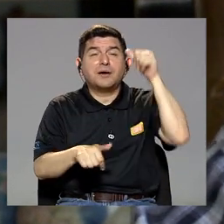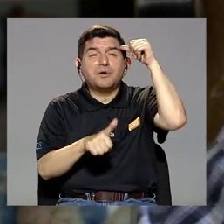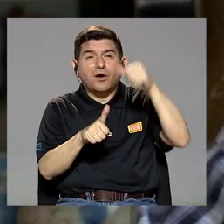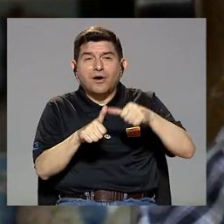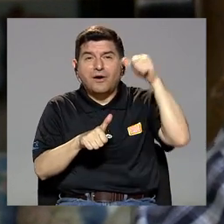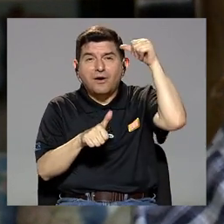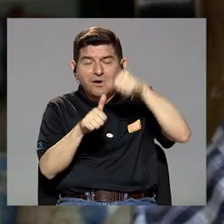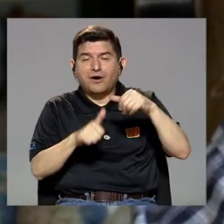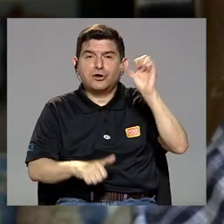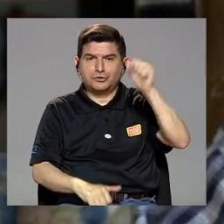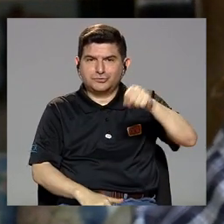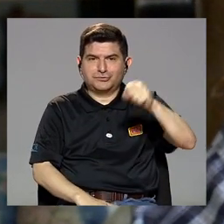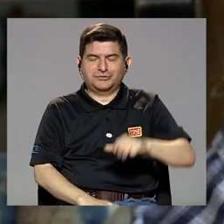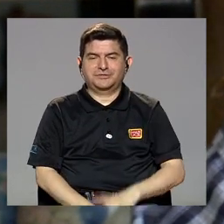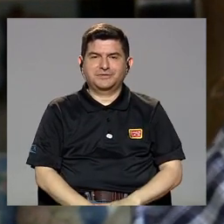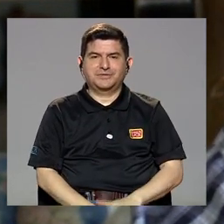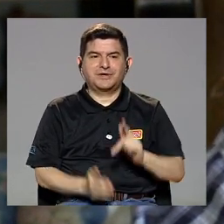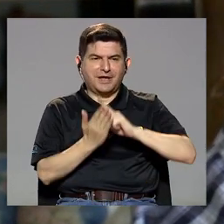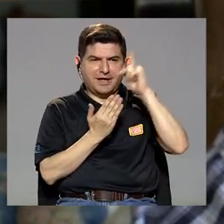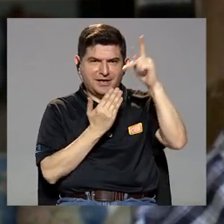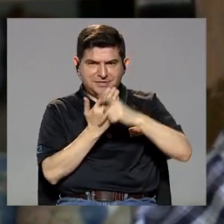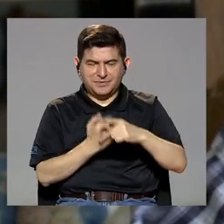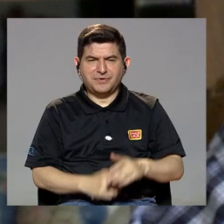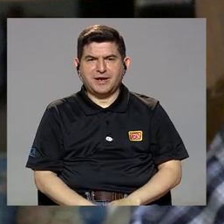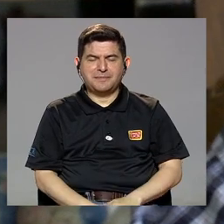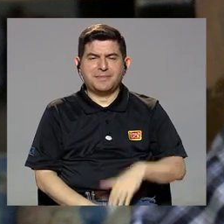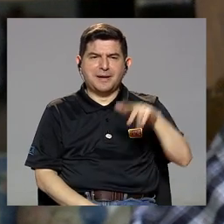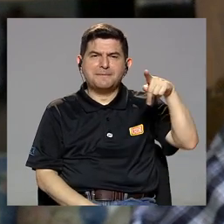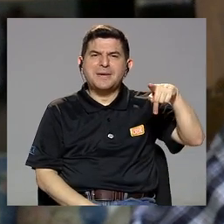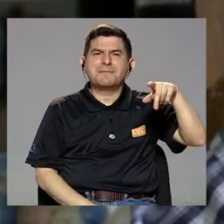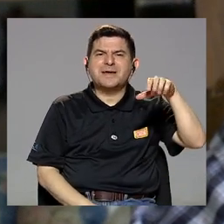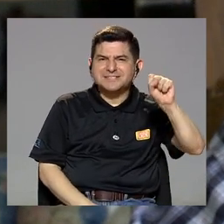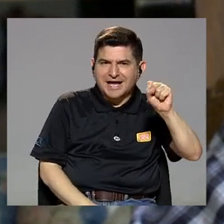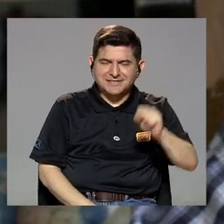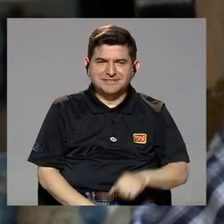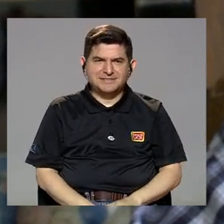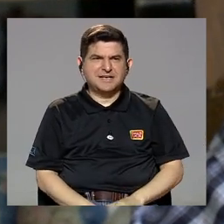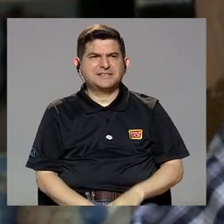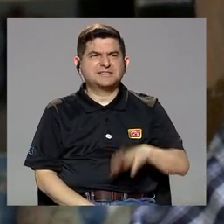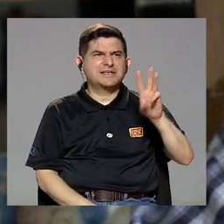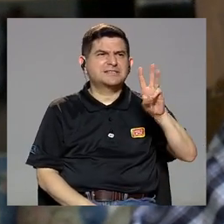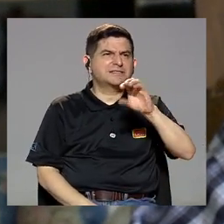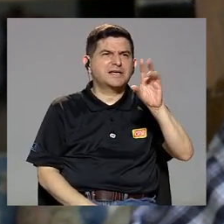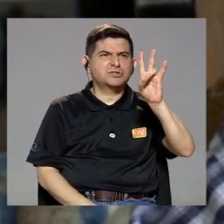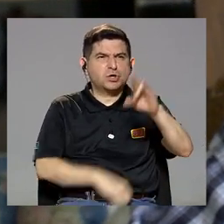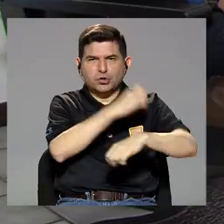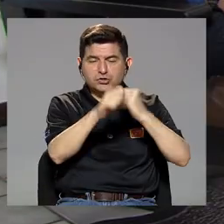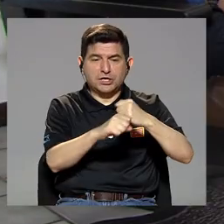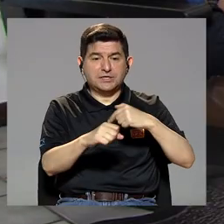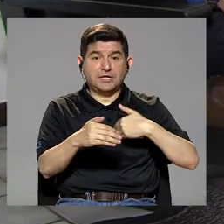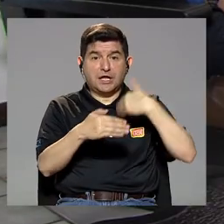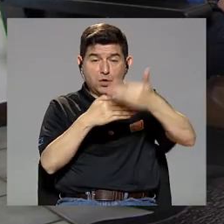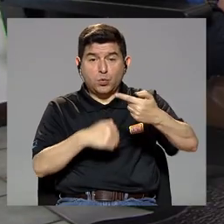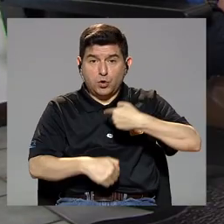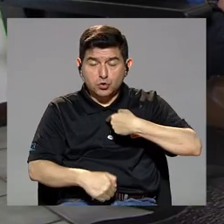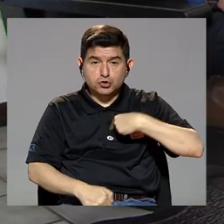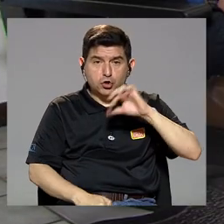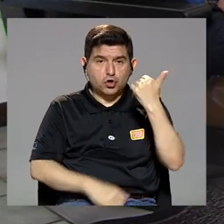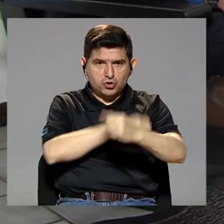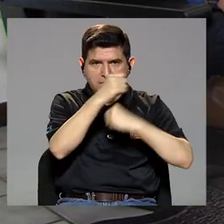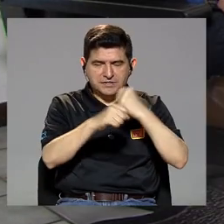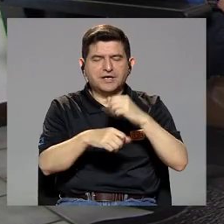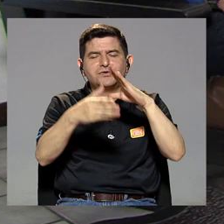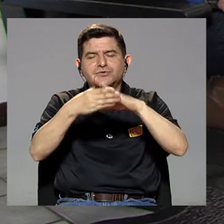se programa pp lo hizo seis o siete años después yo lo hice casi diez años también contando cuentos